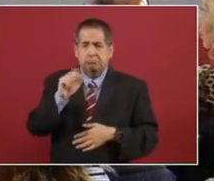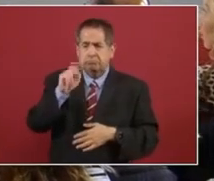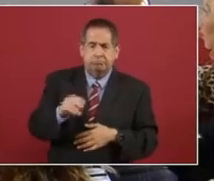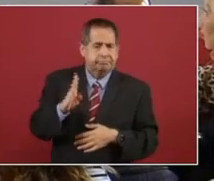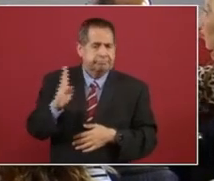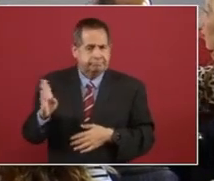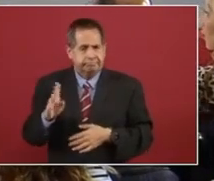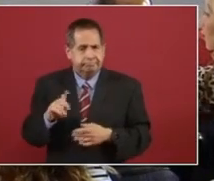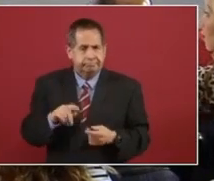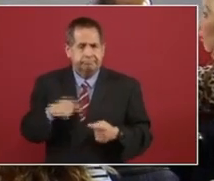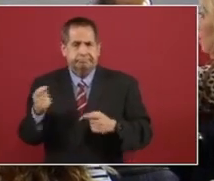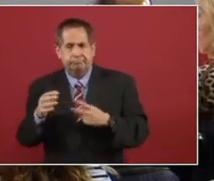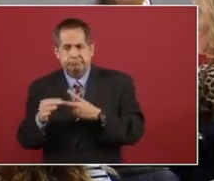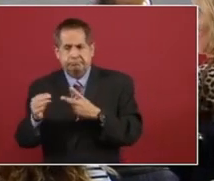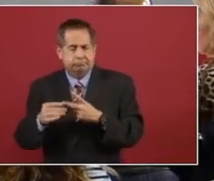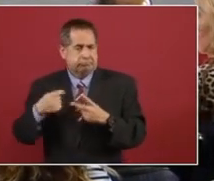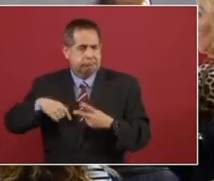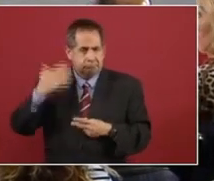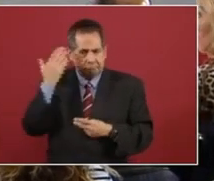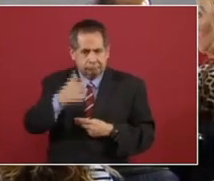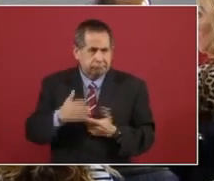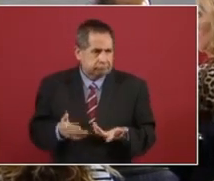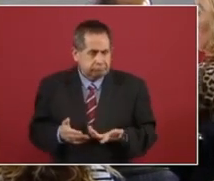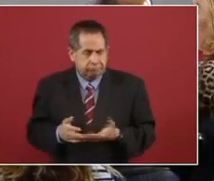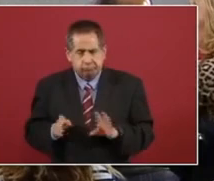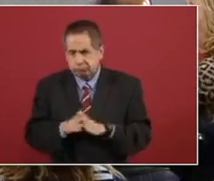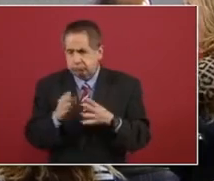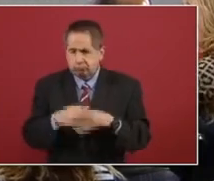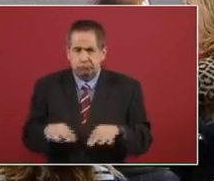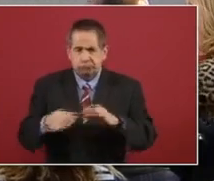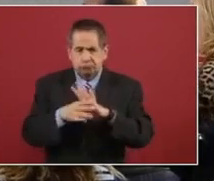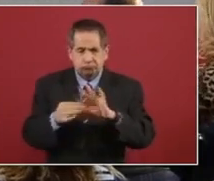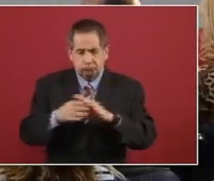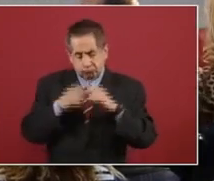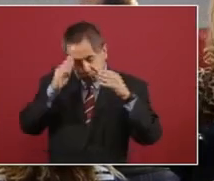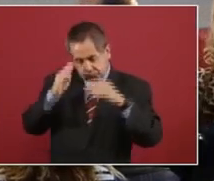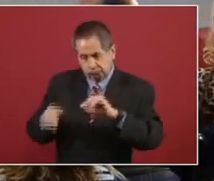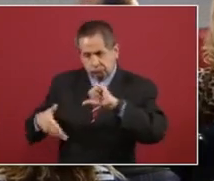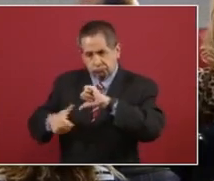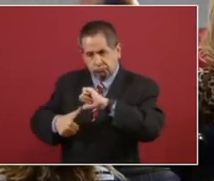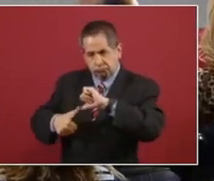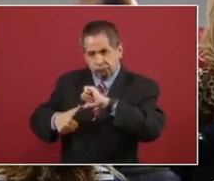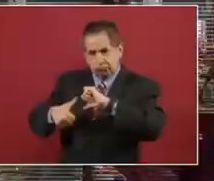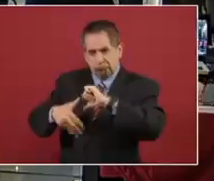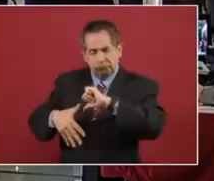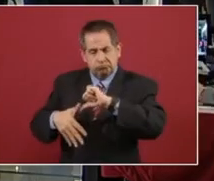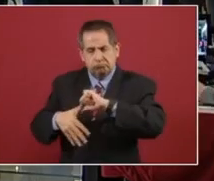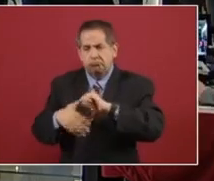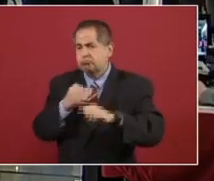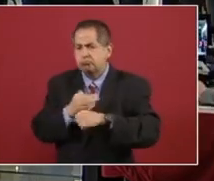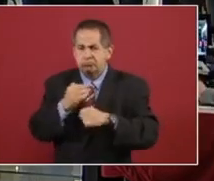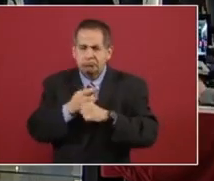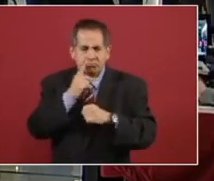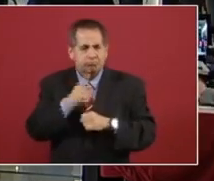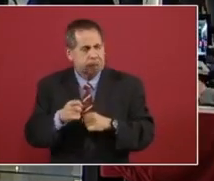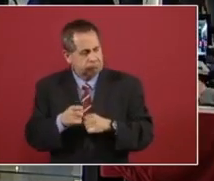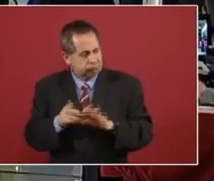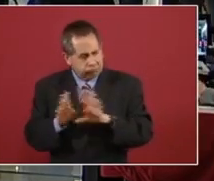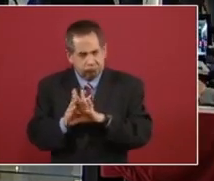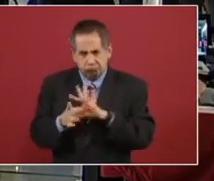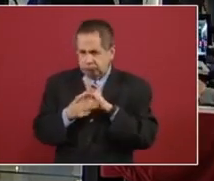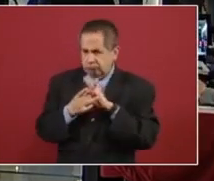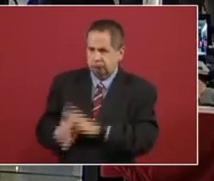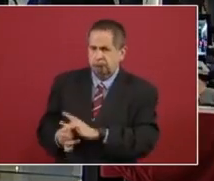gobierno federal? Sabemos todos que se le está dando importancia a Centroamérica y ahorita podría ser el momento de